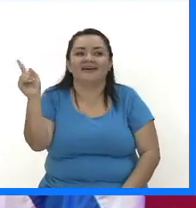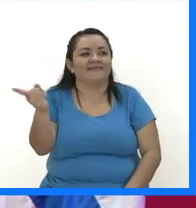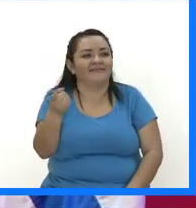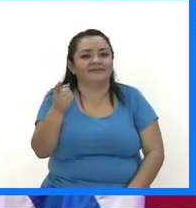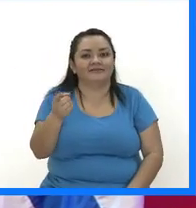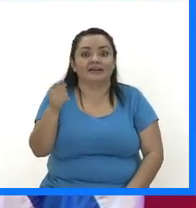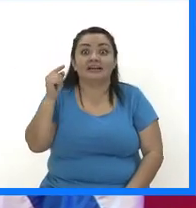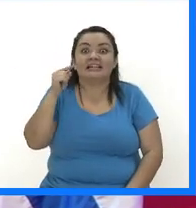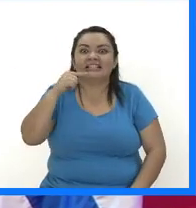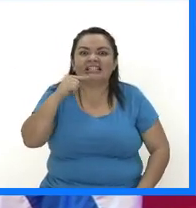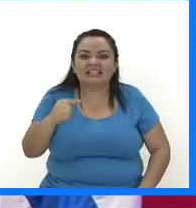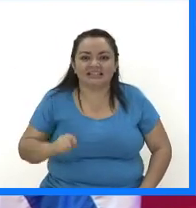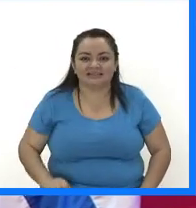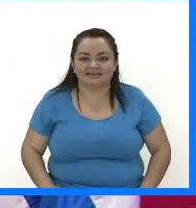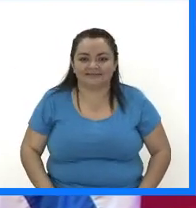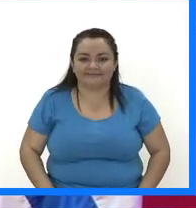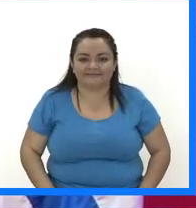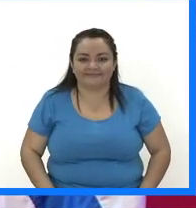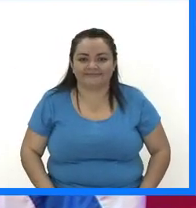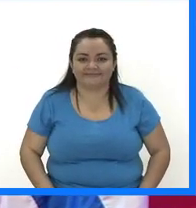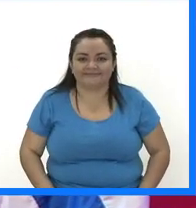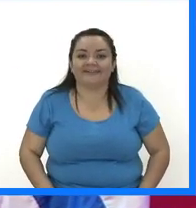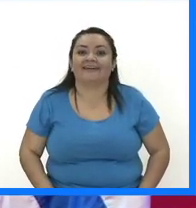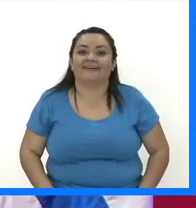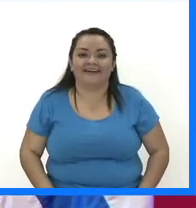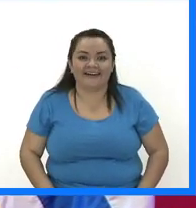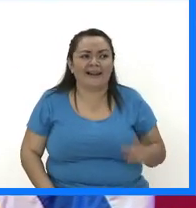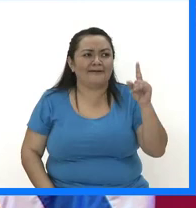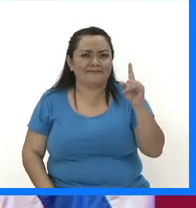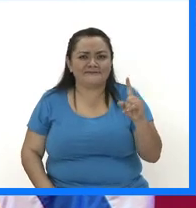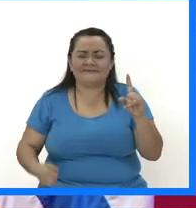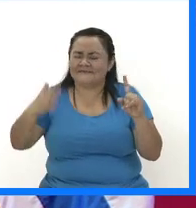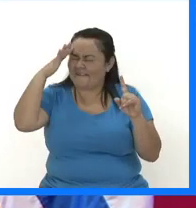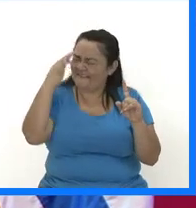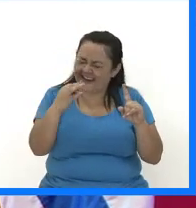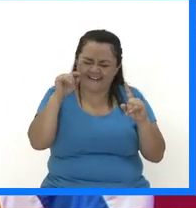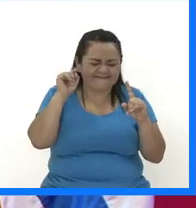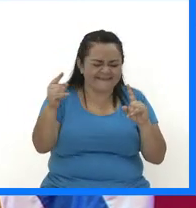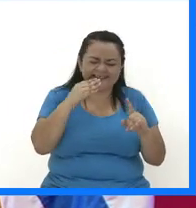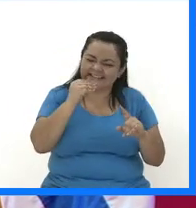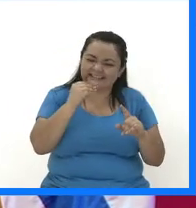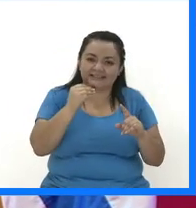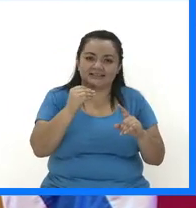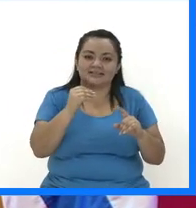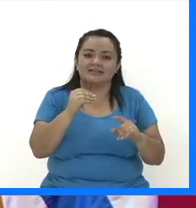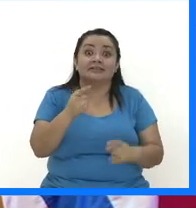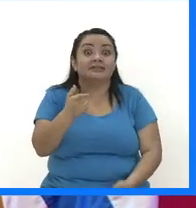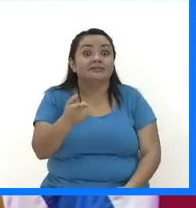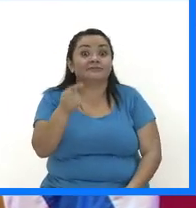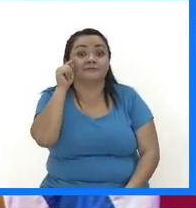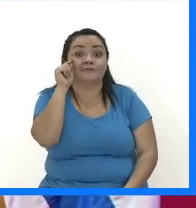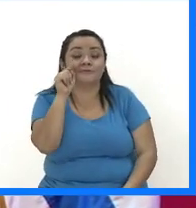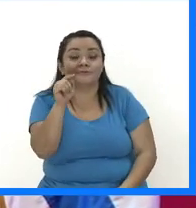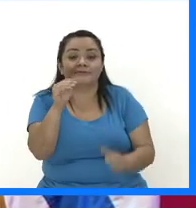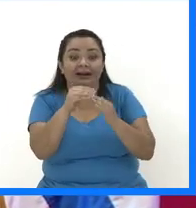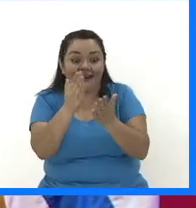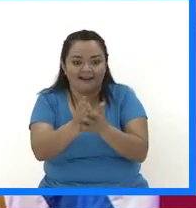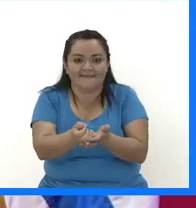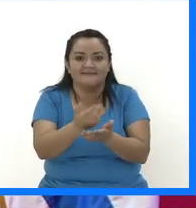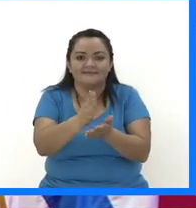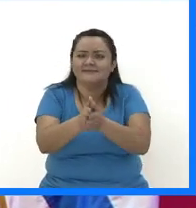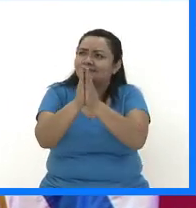llegar adivine quién pensé en el abusivo pedid y se os dará buscad y hallaréis